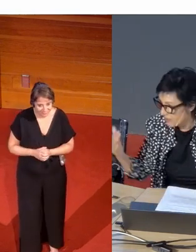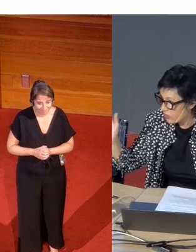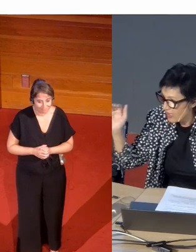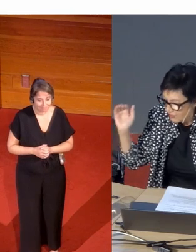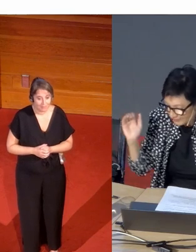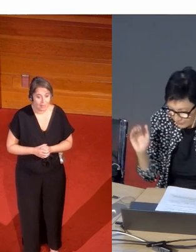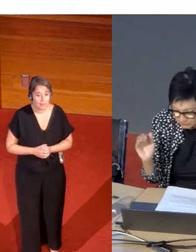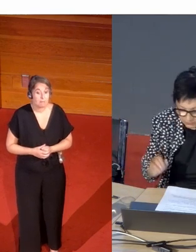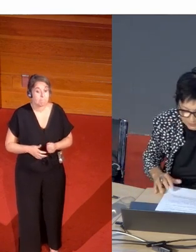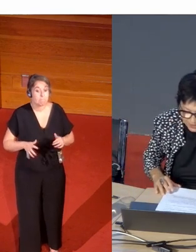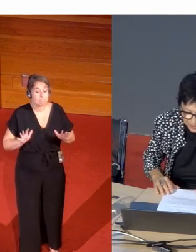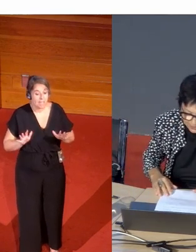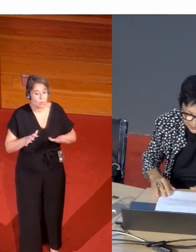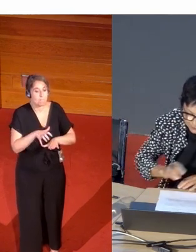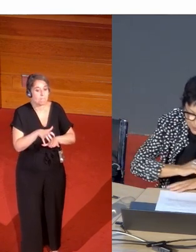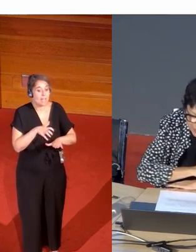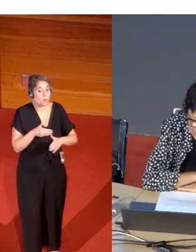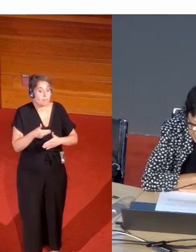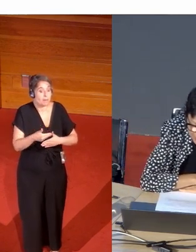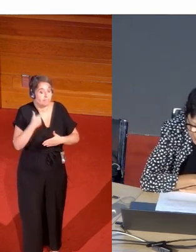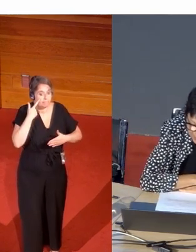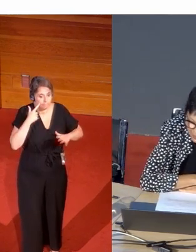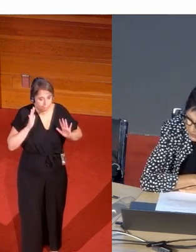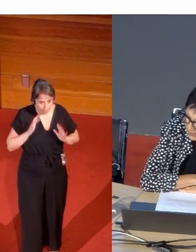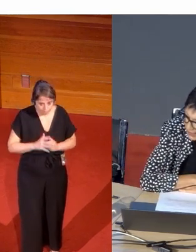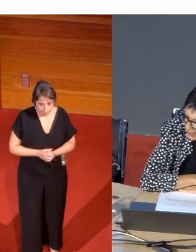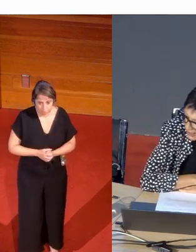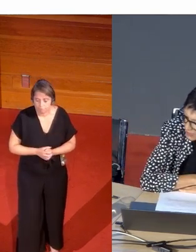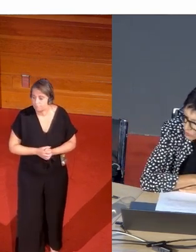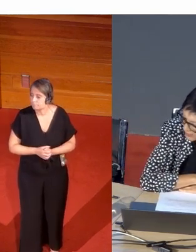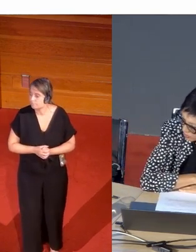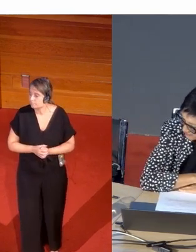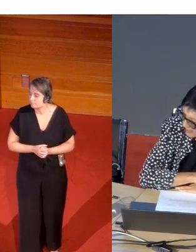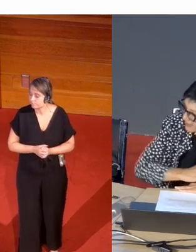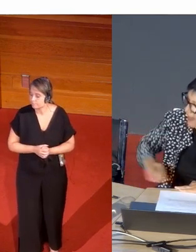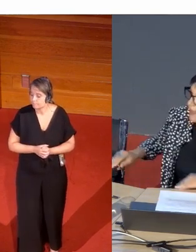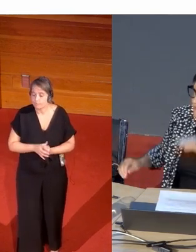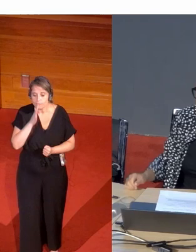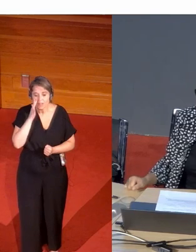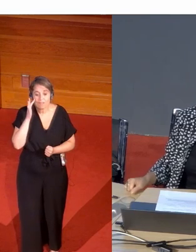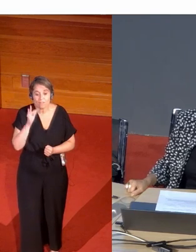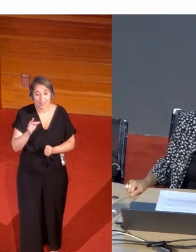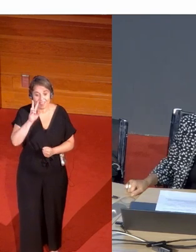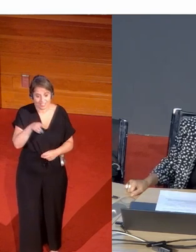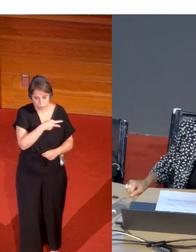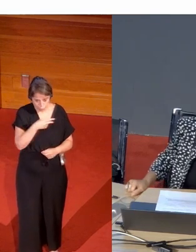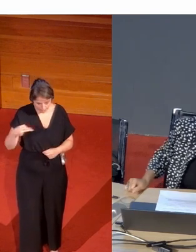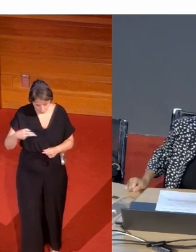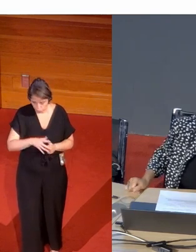pero esa mayoría va tal eh resultados en Francia en